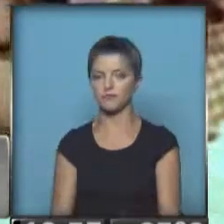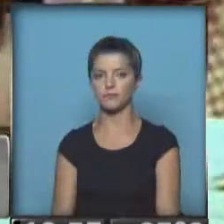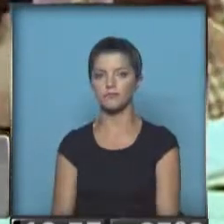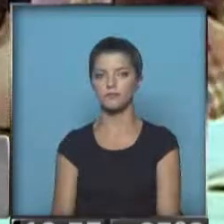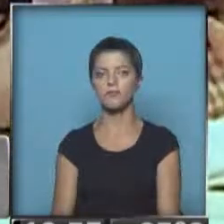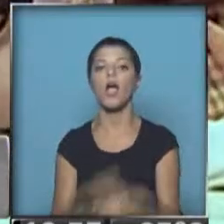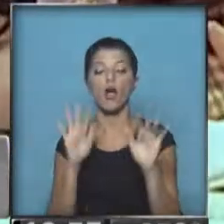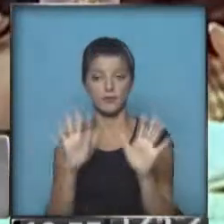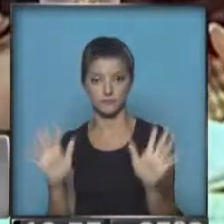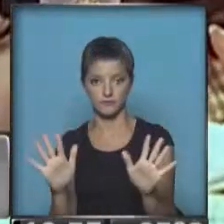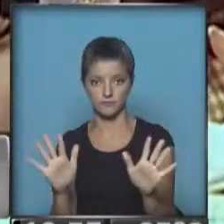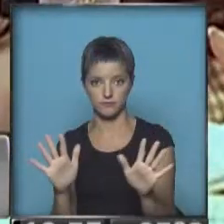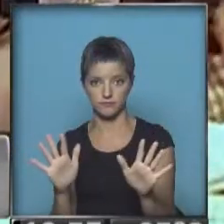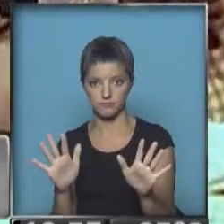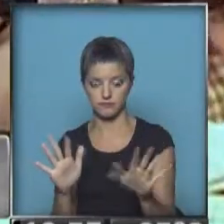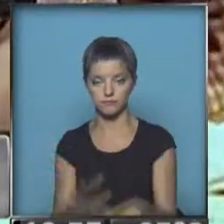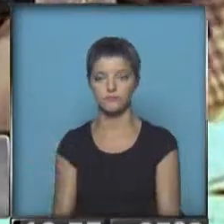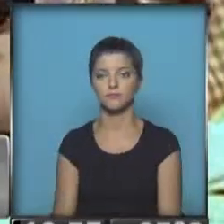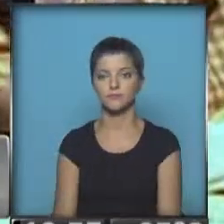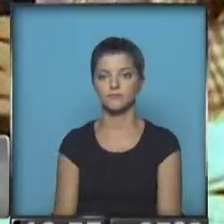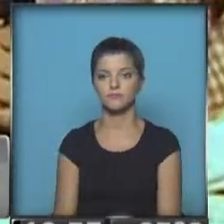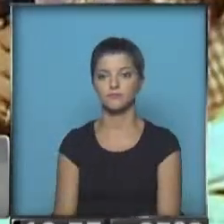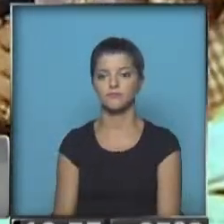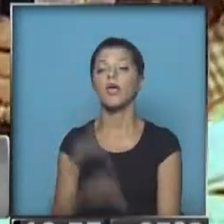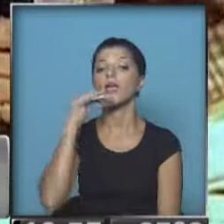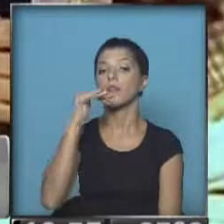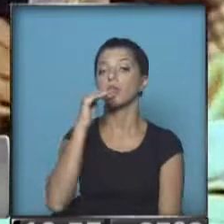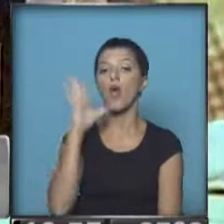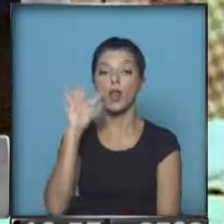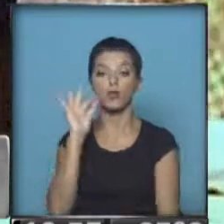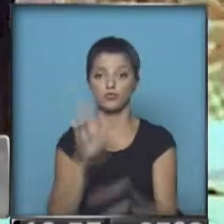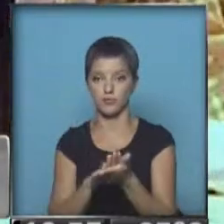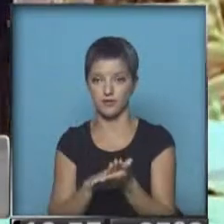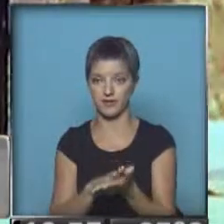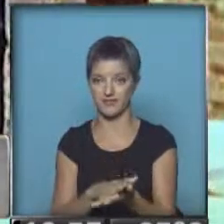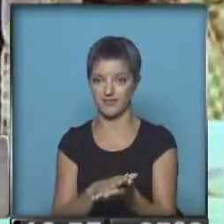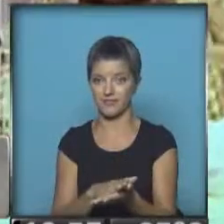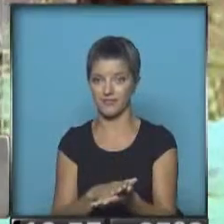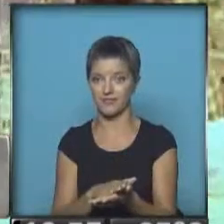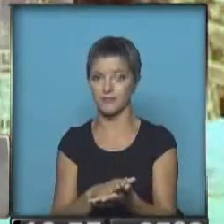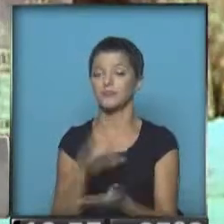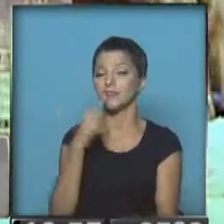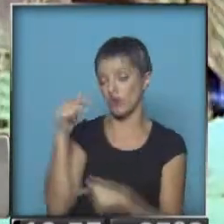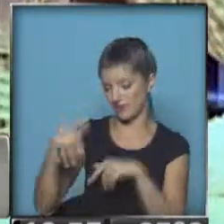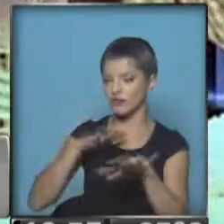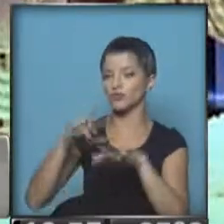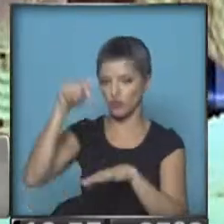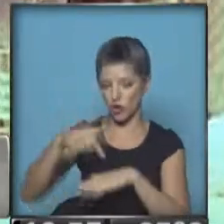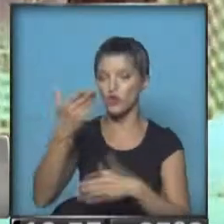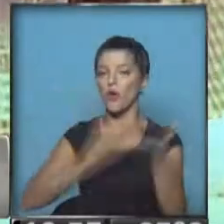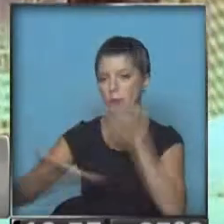Ahora bien, y hablando de algo que dijo, y de este momento que estamos